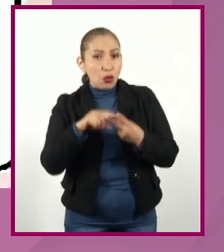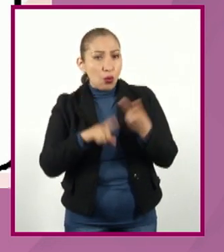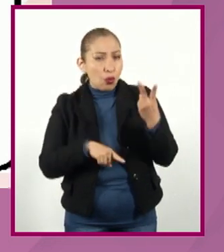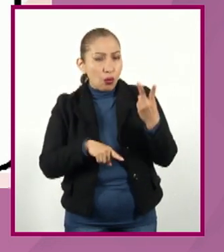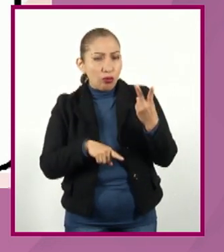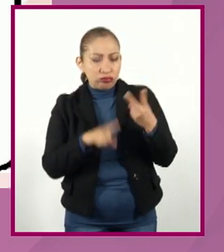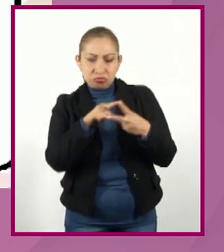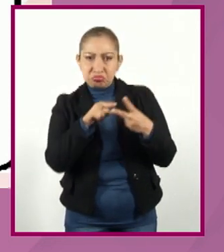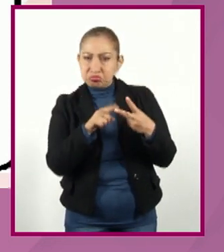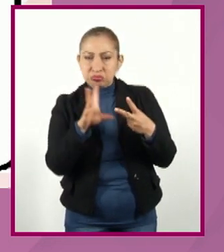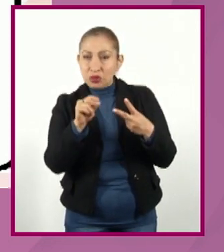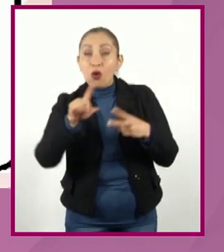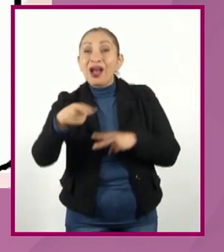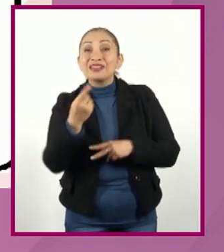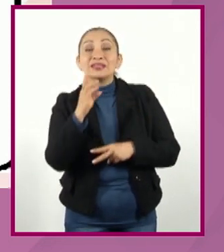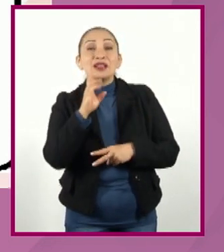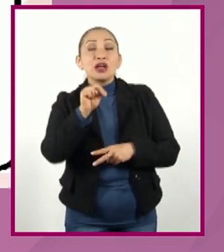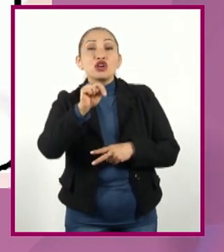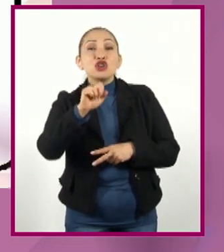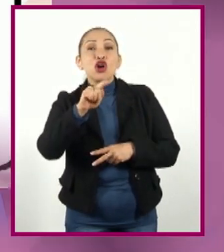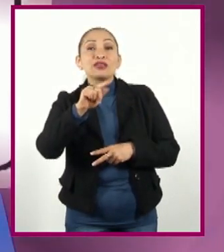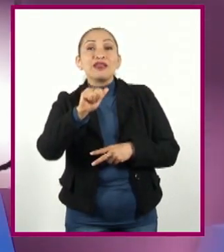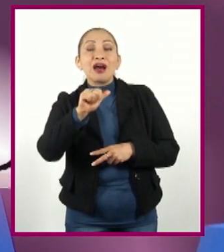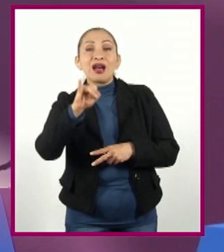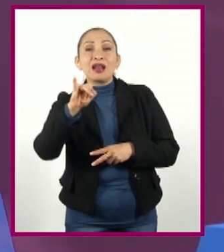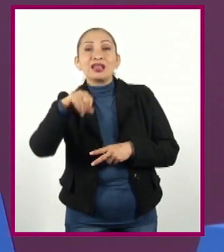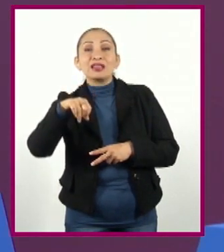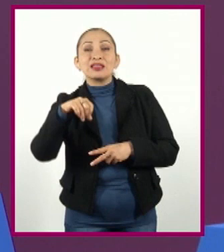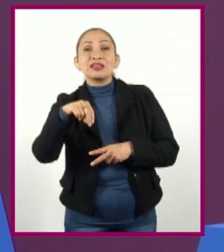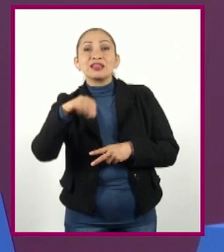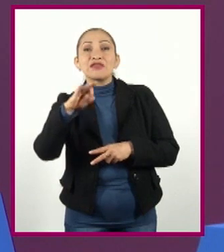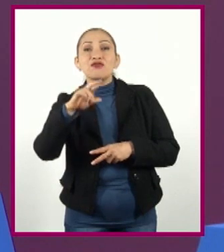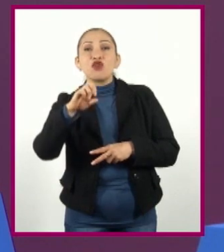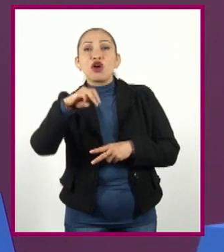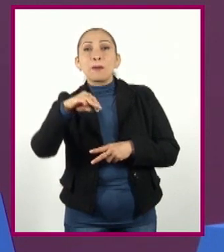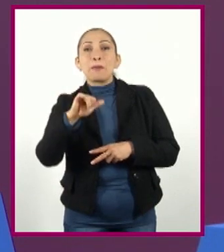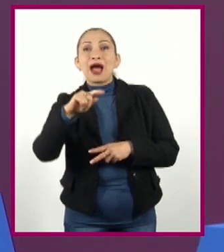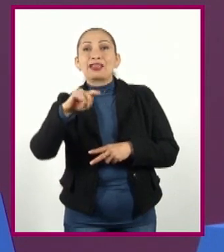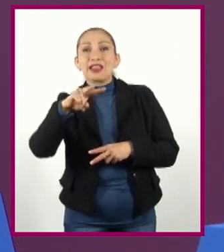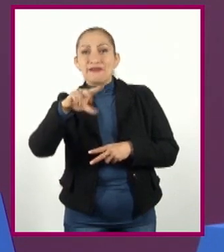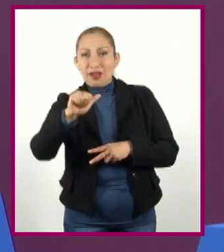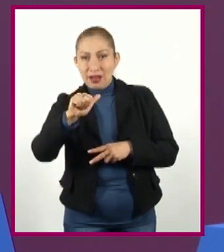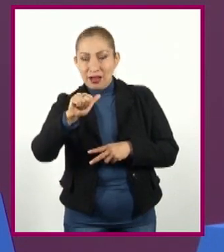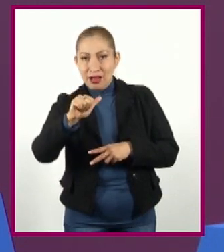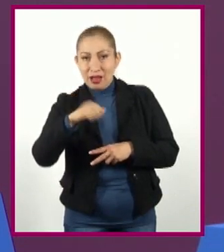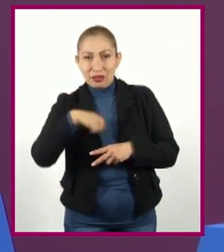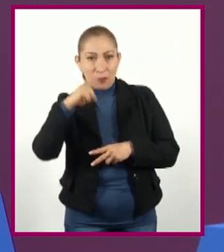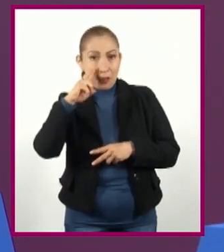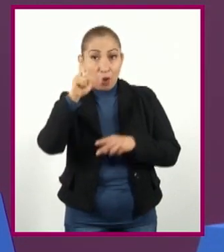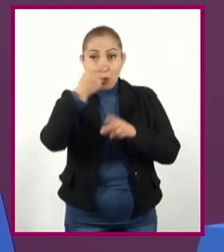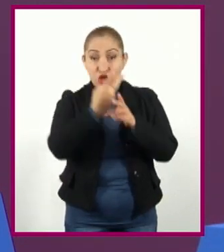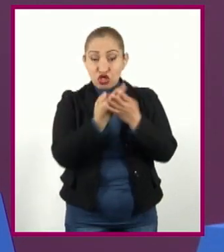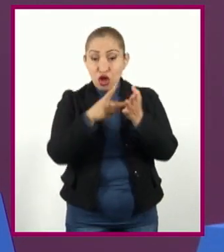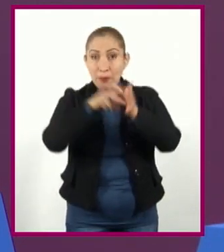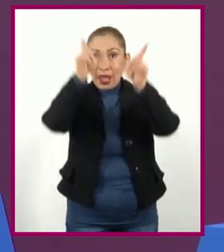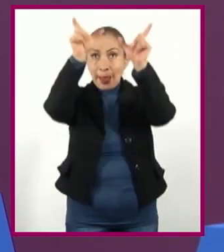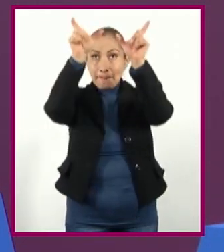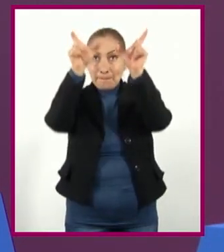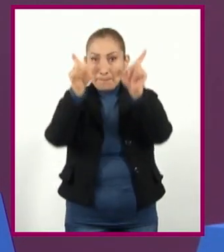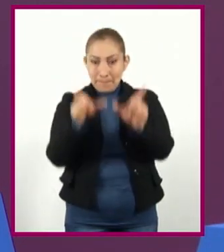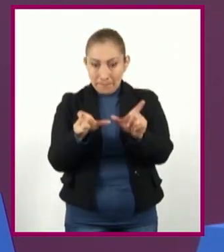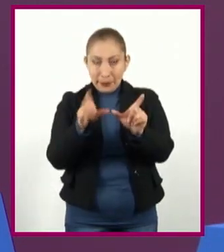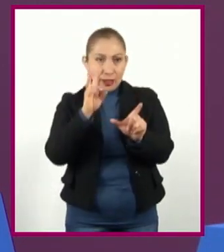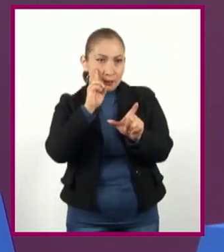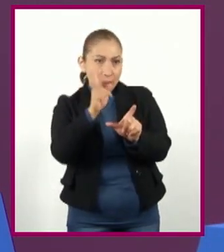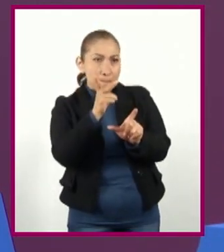¿verdad? Es una nota informativa. Seguramente se fijaron en la imagen, en la doble columna y en el tipo de lenguaje que